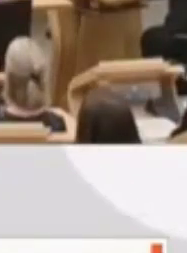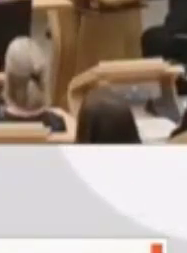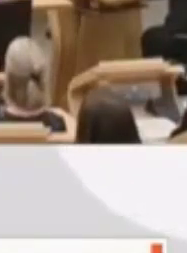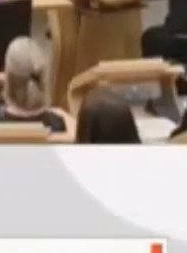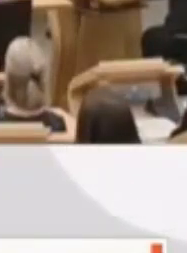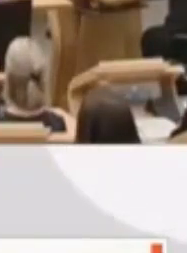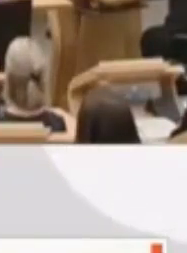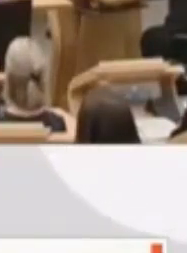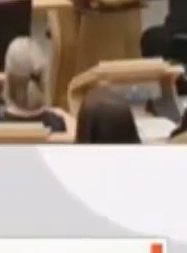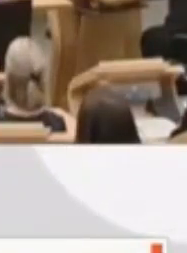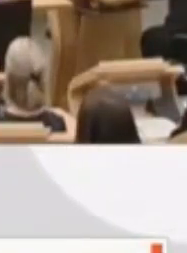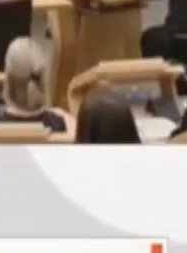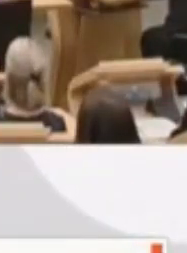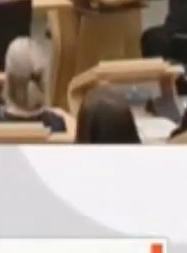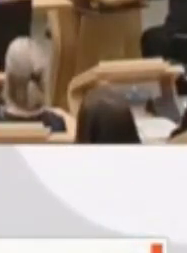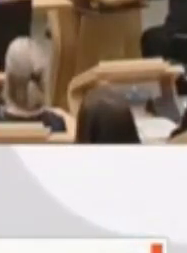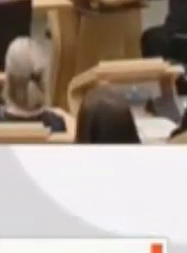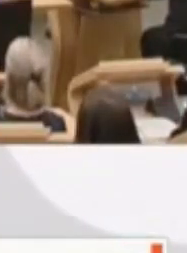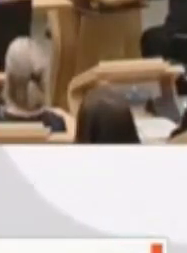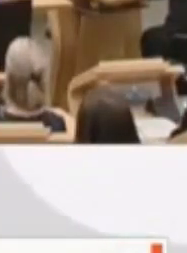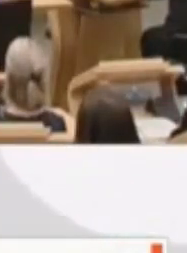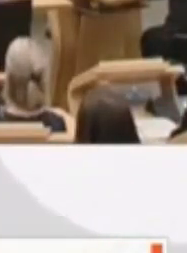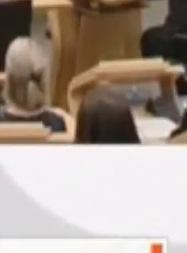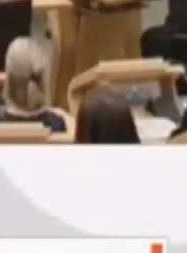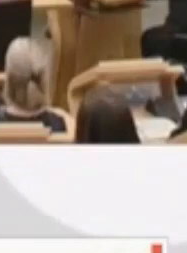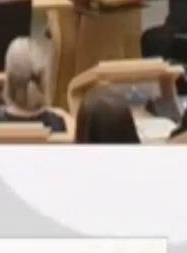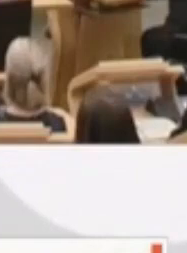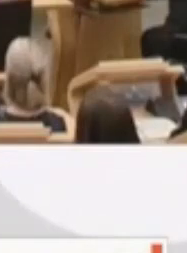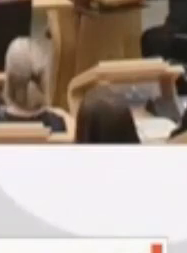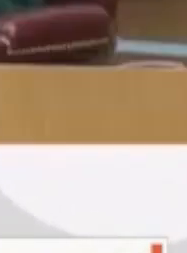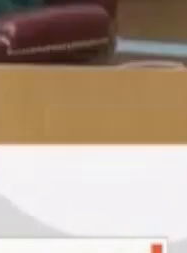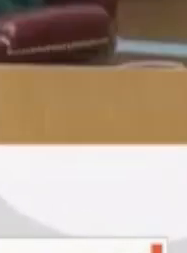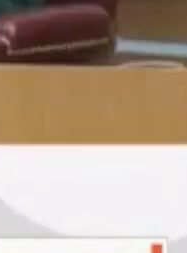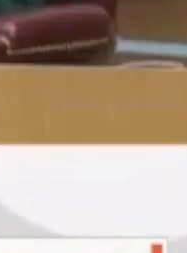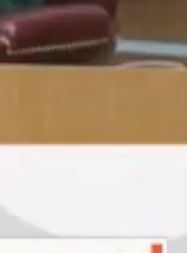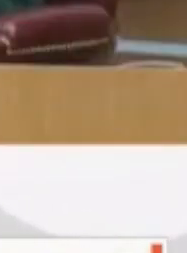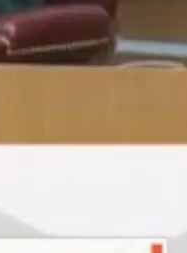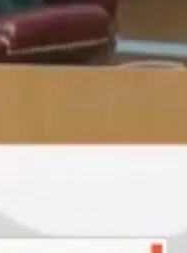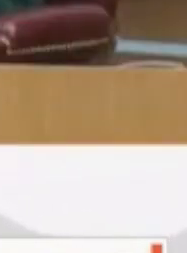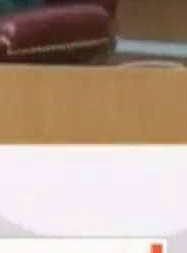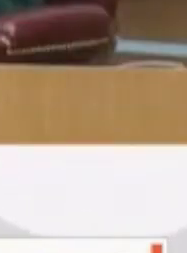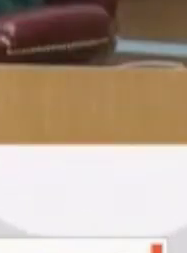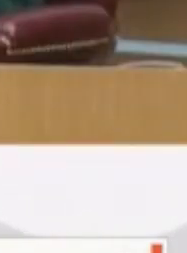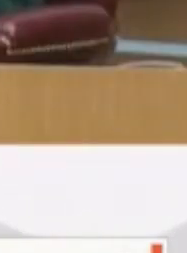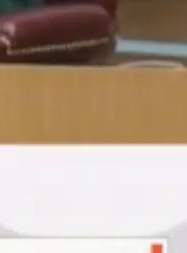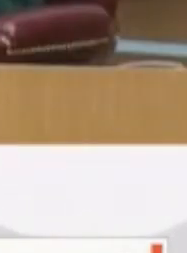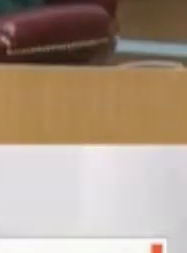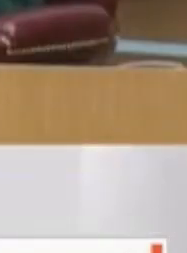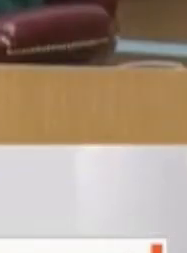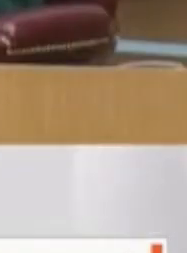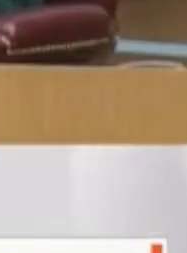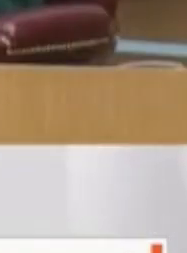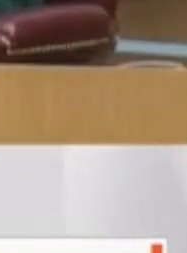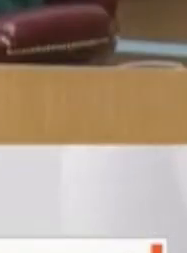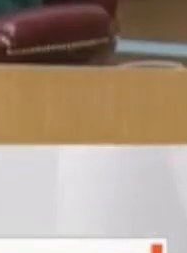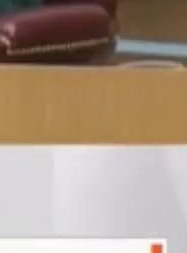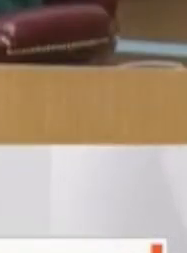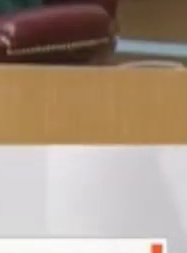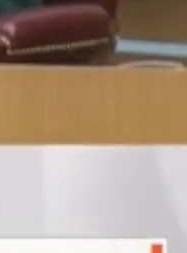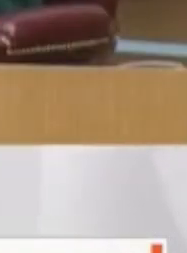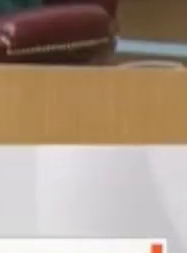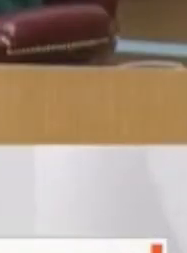base de un proceso de siglos. Y dentro de los mecanismos de identidad, para reforzar la identidad británica por sobre el hecho de que uno